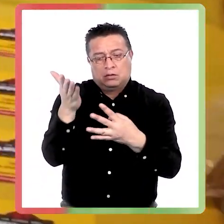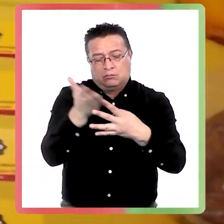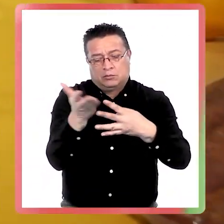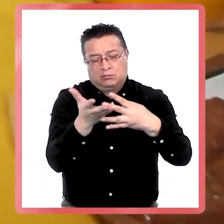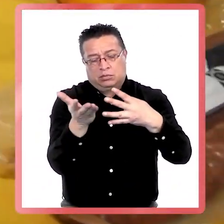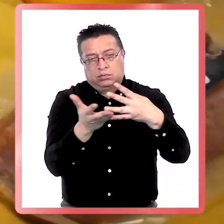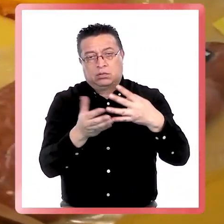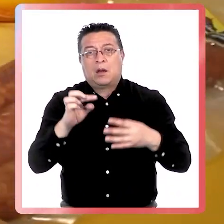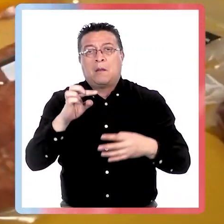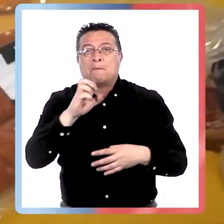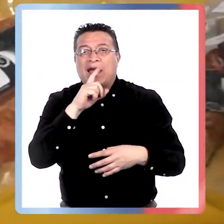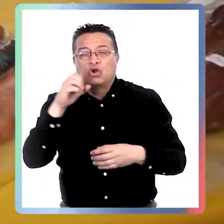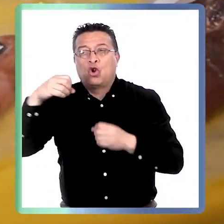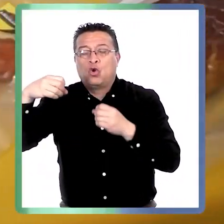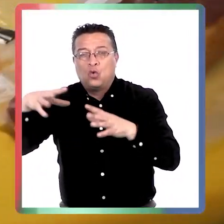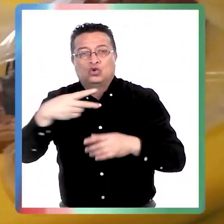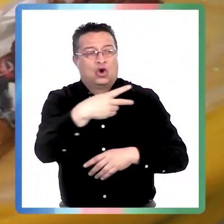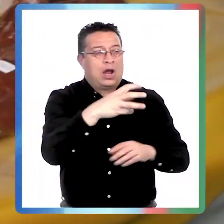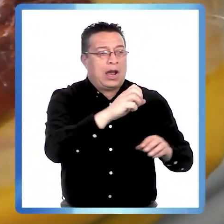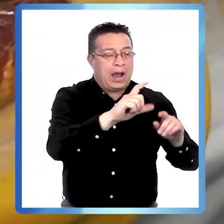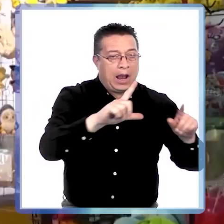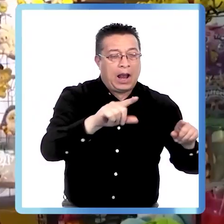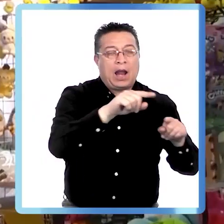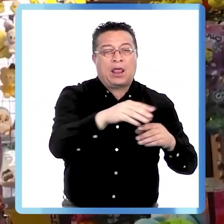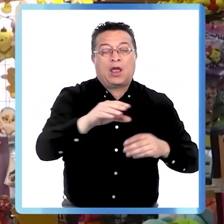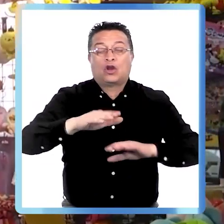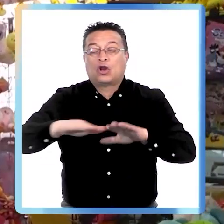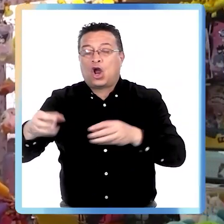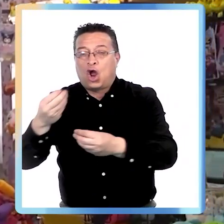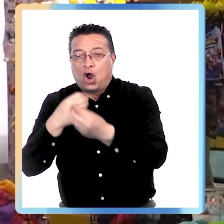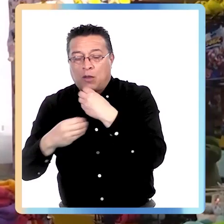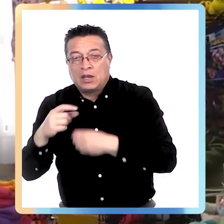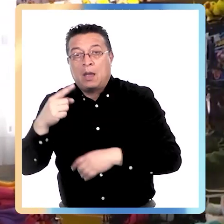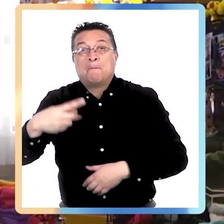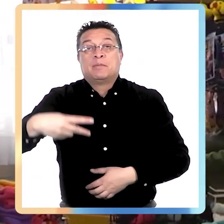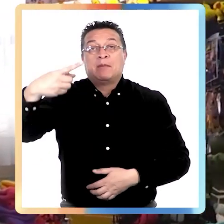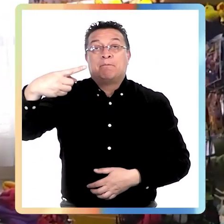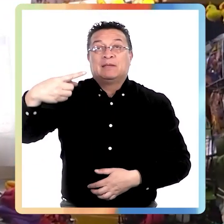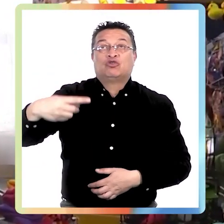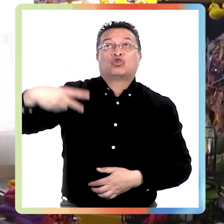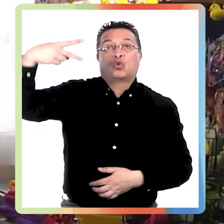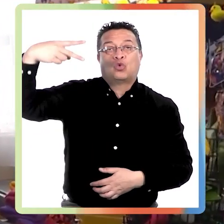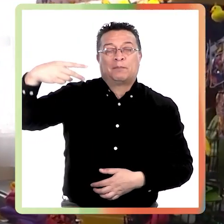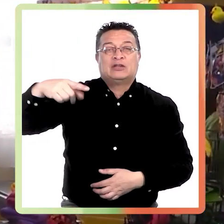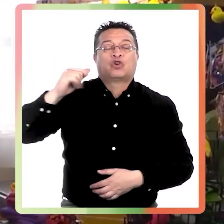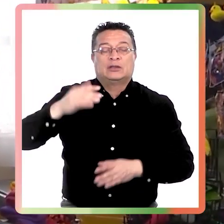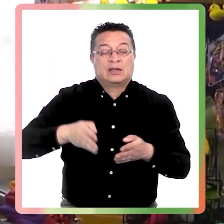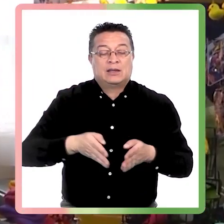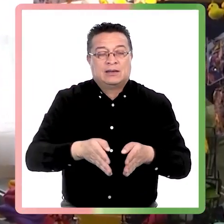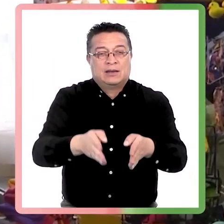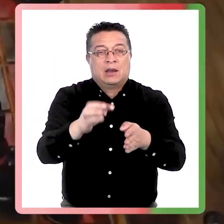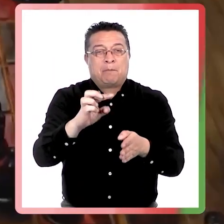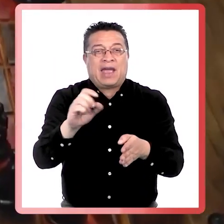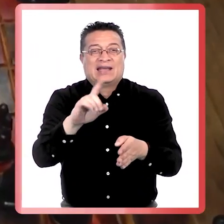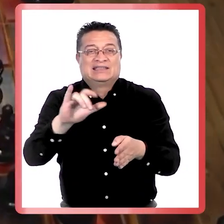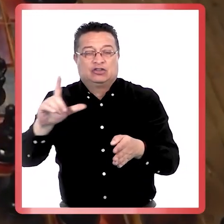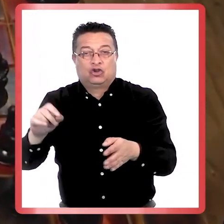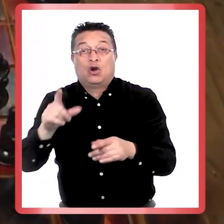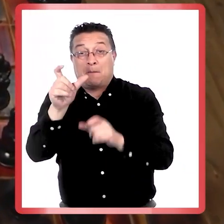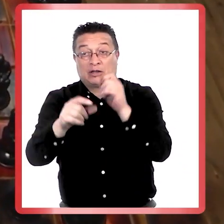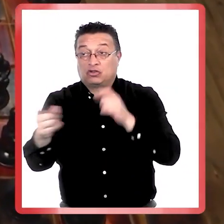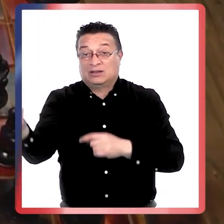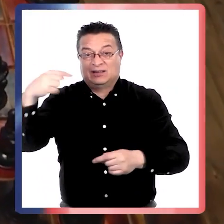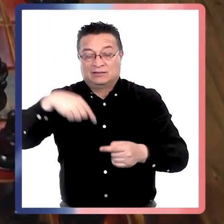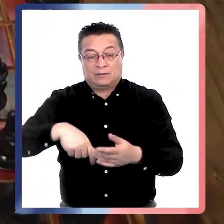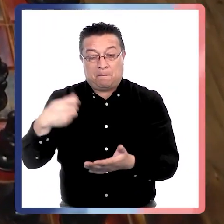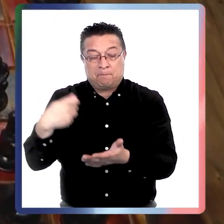en patio de luz, hall, auditorio, patio de comidas, primer, segundo piso y los pasillos principales. Pero con las personas